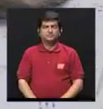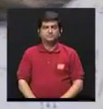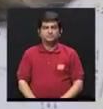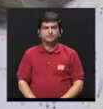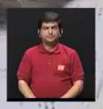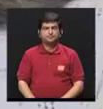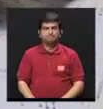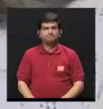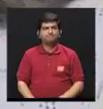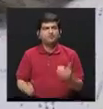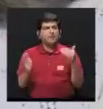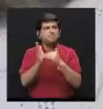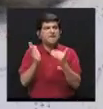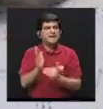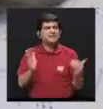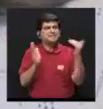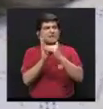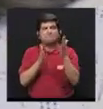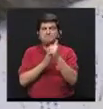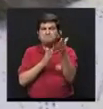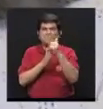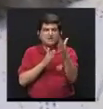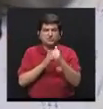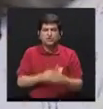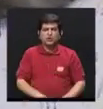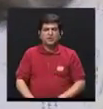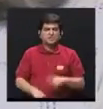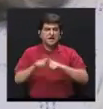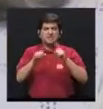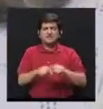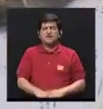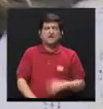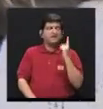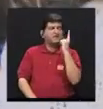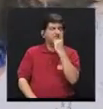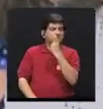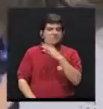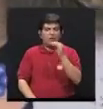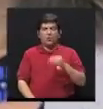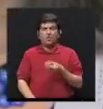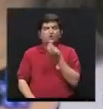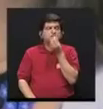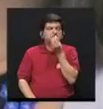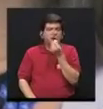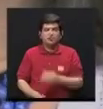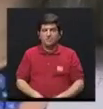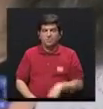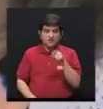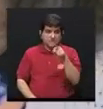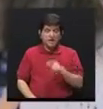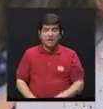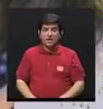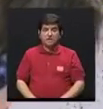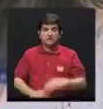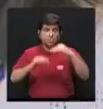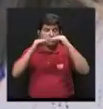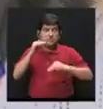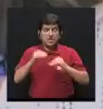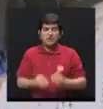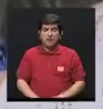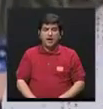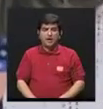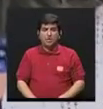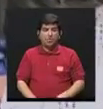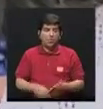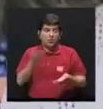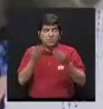miles de millones de dólares en fragancias y saborizantes, son sustancias de bajo volumen y alto valor agregado.